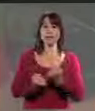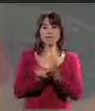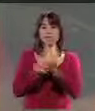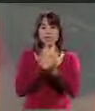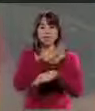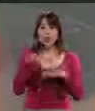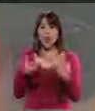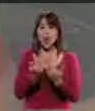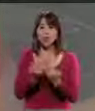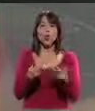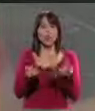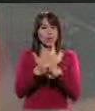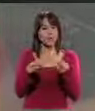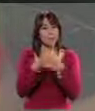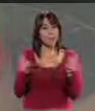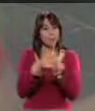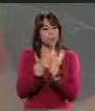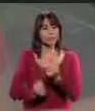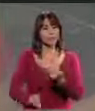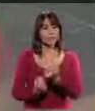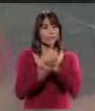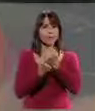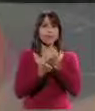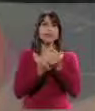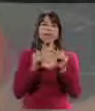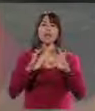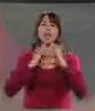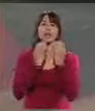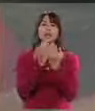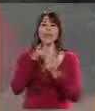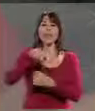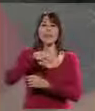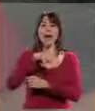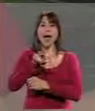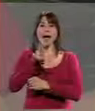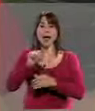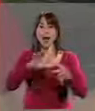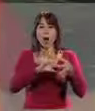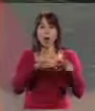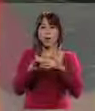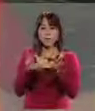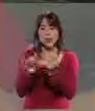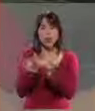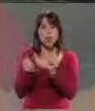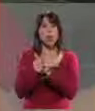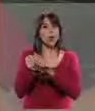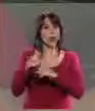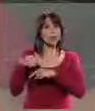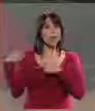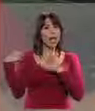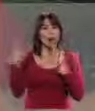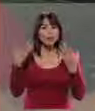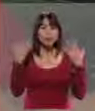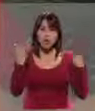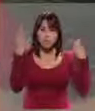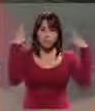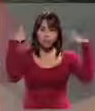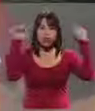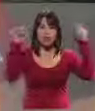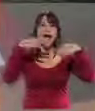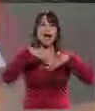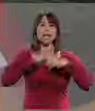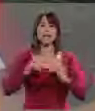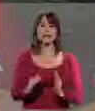nos está patrocinando en todo. También con el aval que hemos tenido del Comité Paralímpico, hemos podido a través del tiempo que cuesta